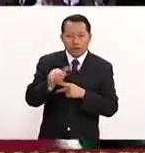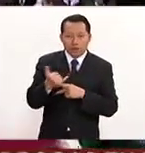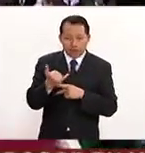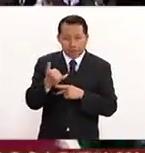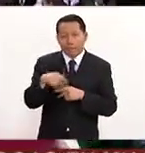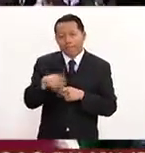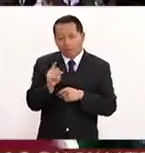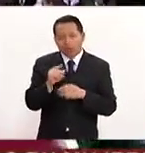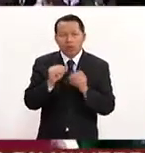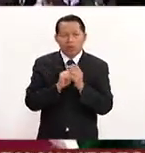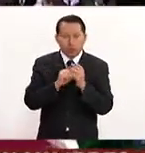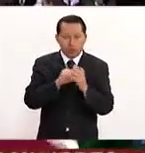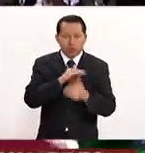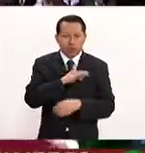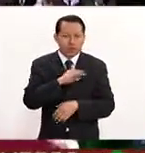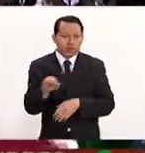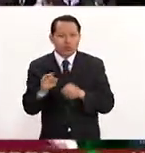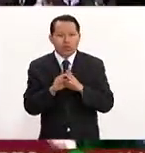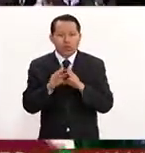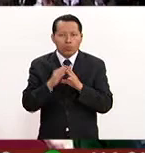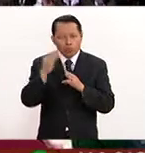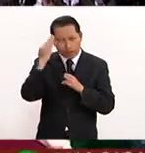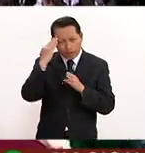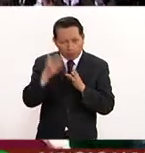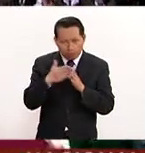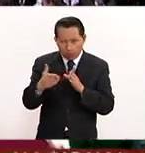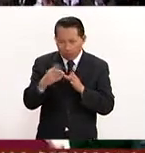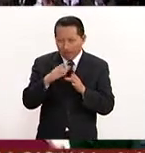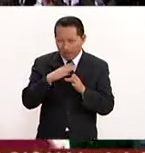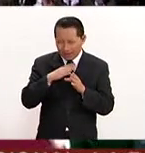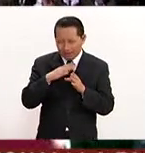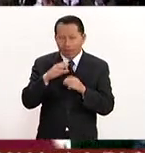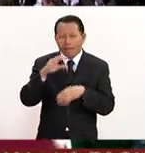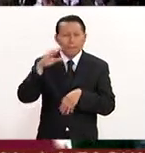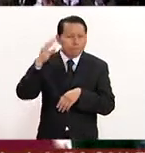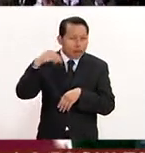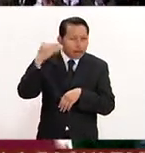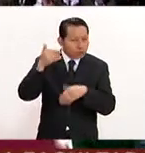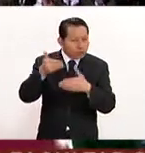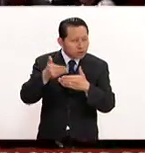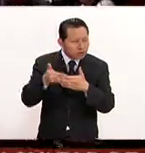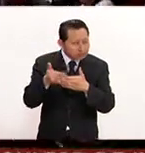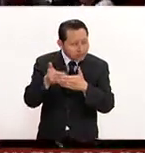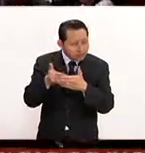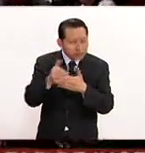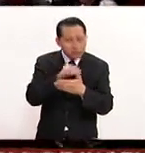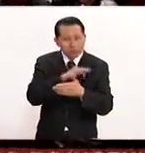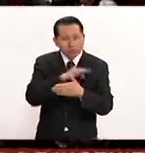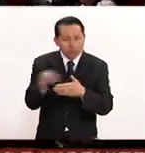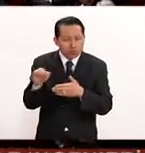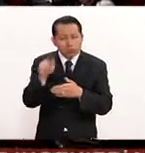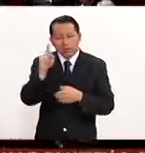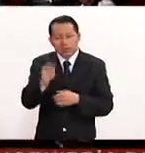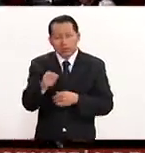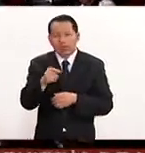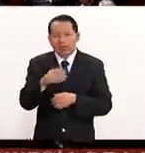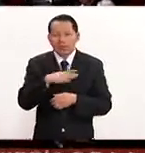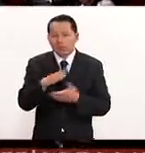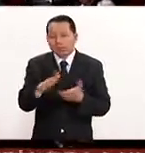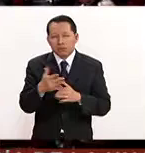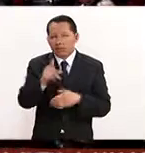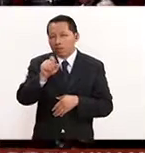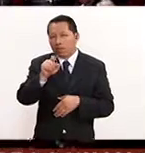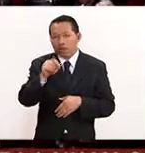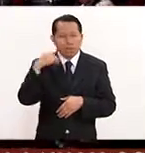embargo, todavía es posible que lleguen a sus tiempos de finales de marzo, y a finales de marzo entonces digamos que lo invocan, digamos, el 20 de